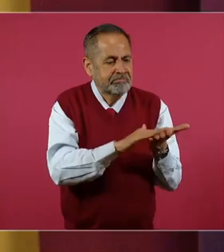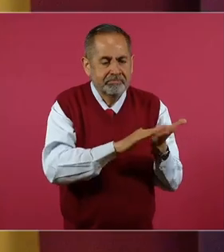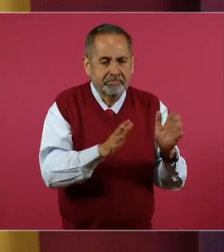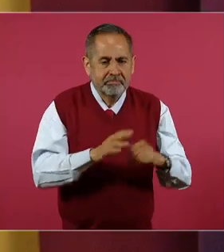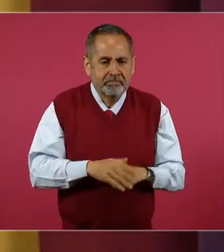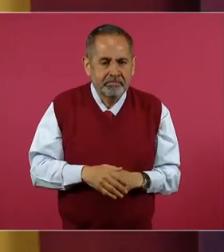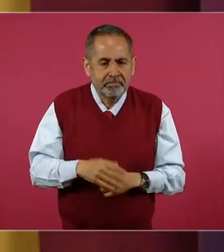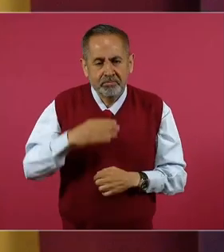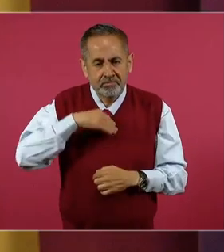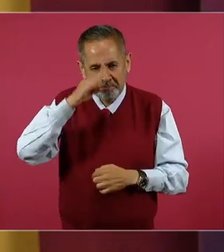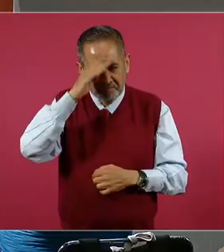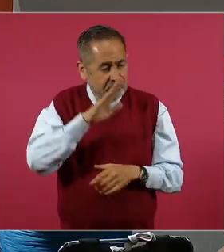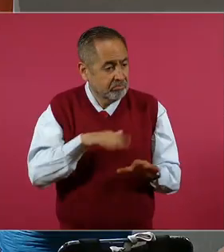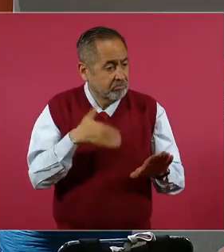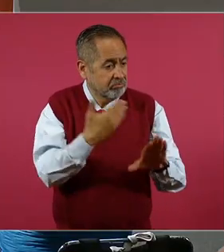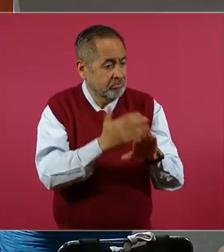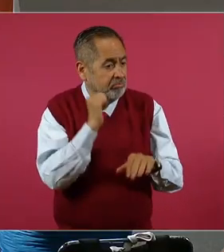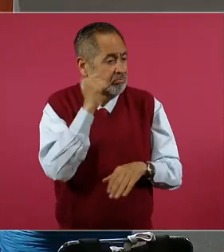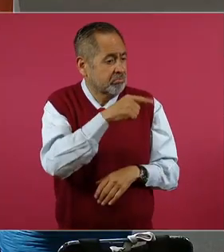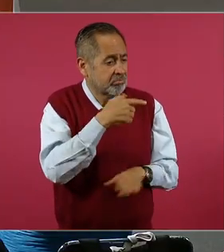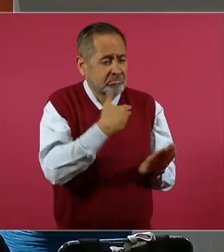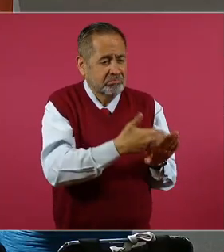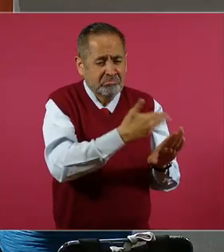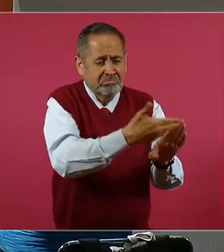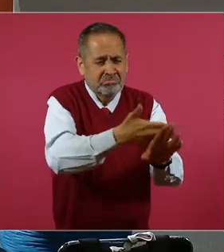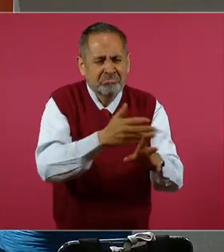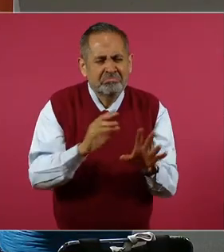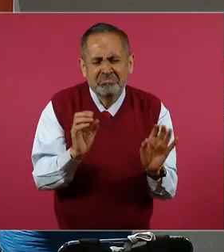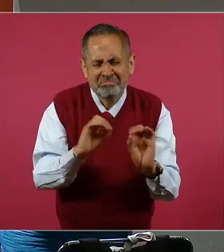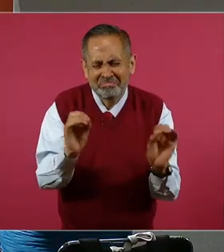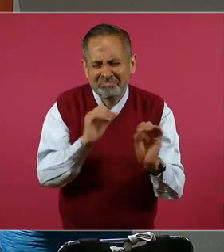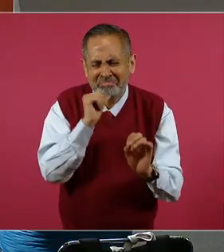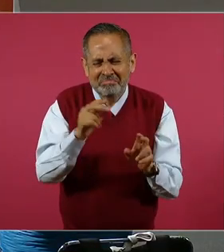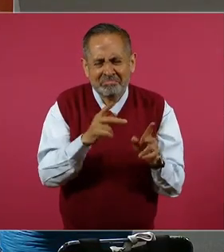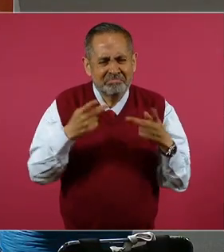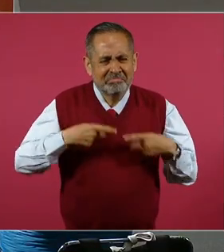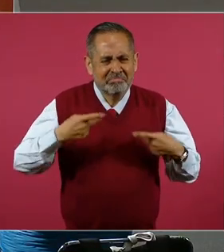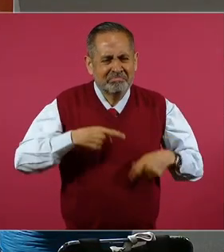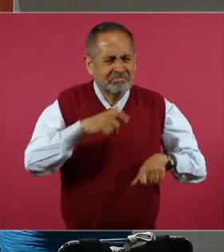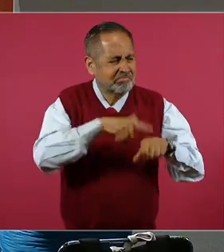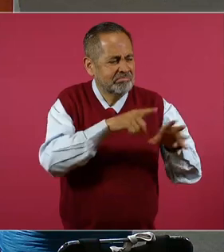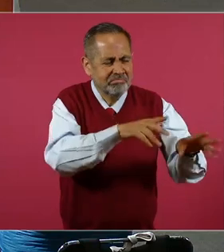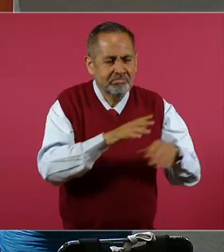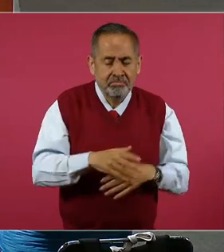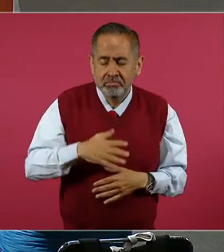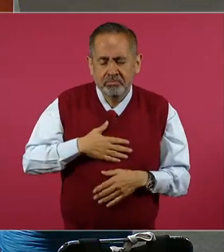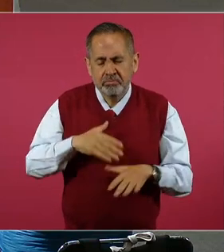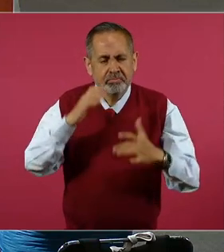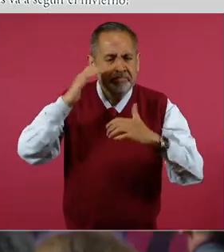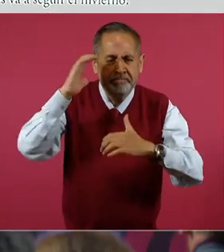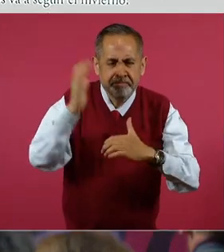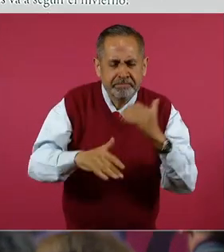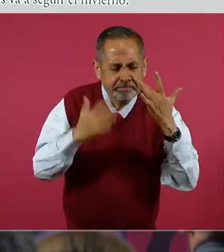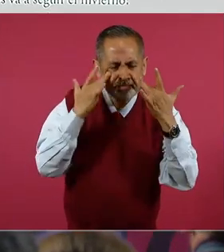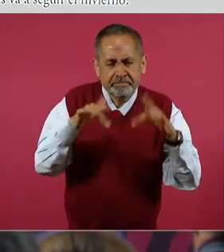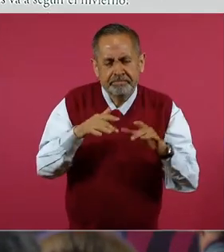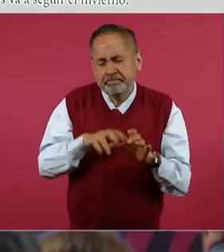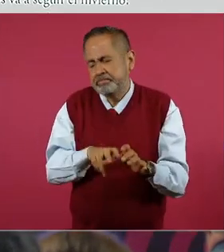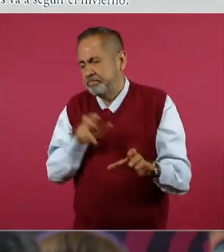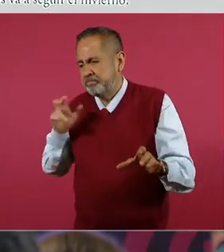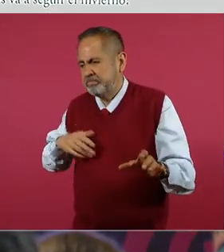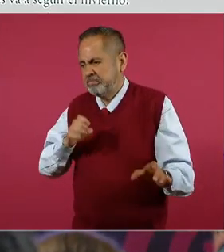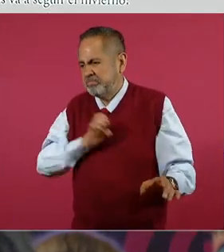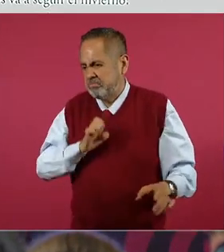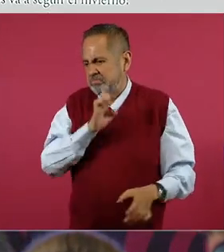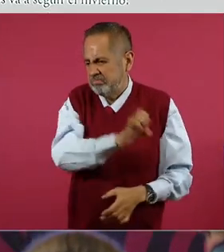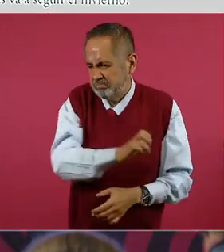Nunca pensé en hacerle daño a ninguna persona y me retiro sin odiar a nadie.